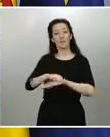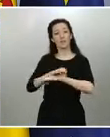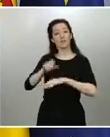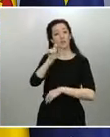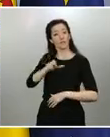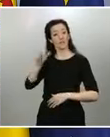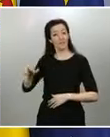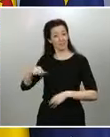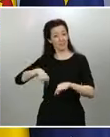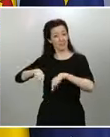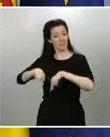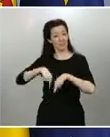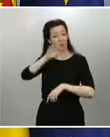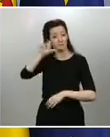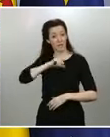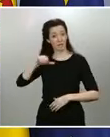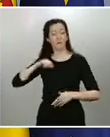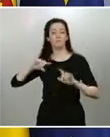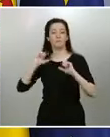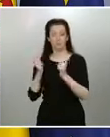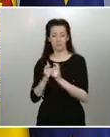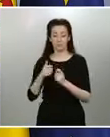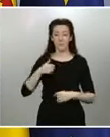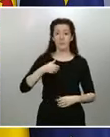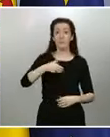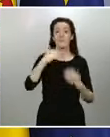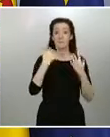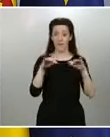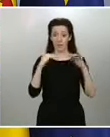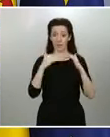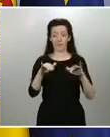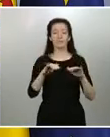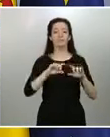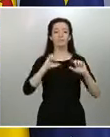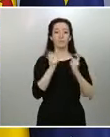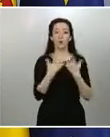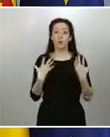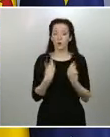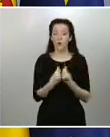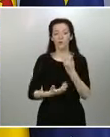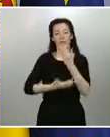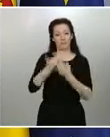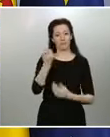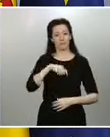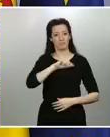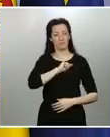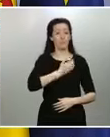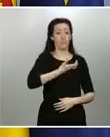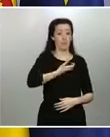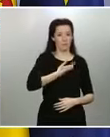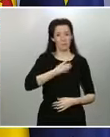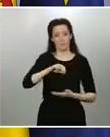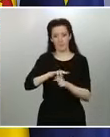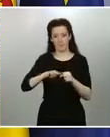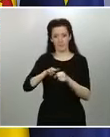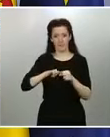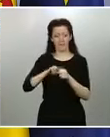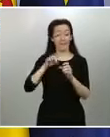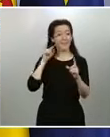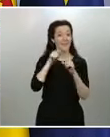miércoles lo haré con la federación española de municipios y provincias para poner en común las conclusiones de los grupos de trabajo a nivel técnico